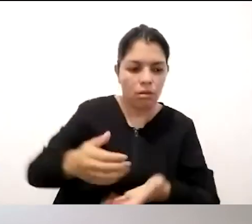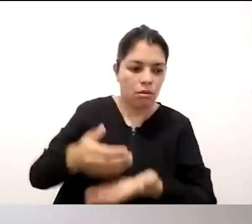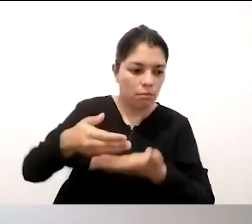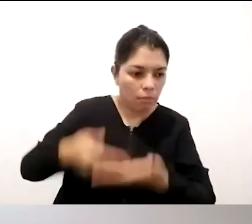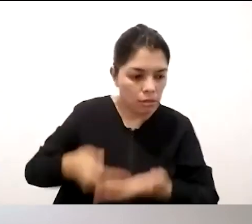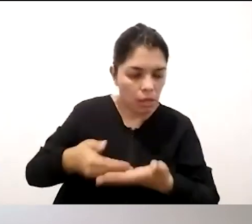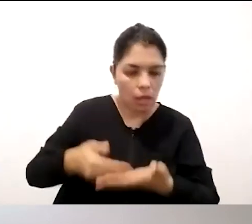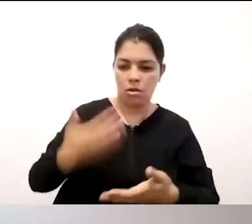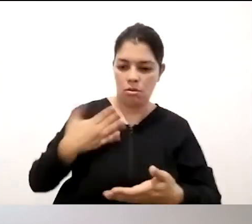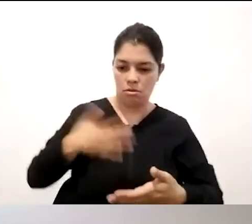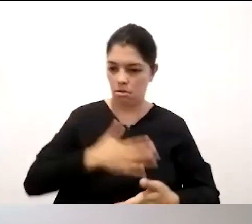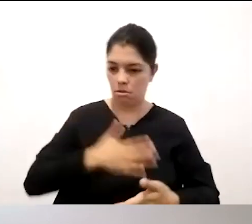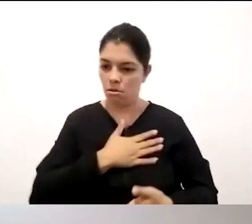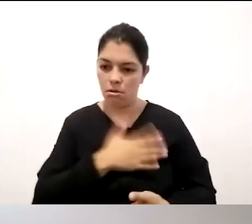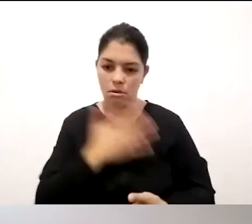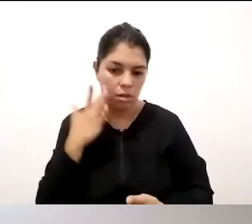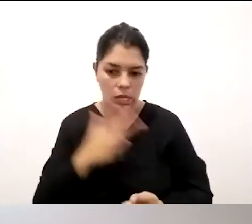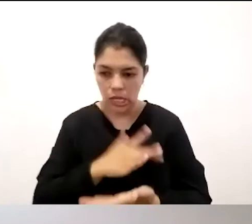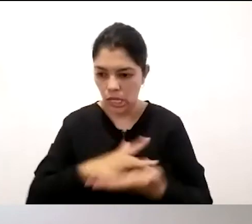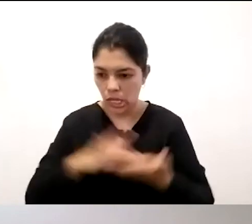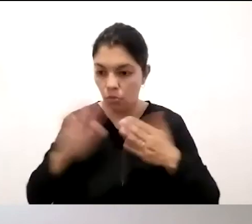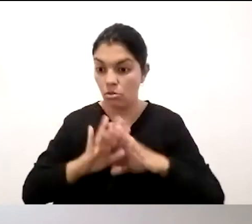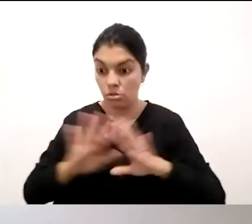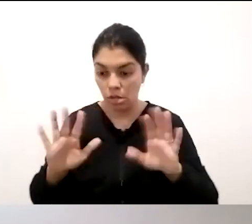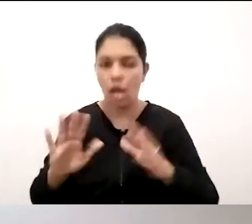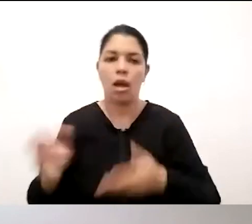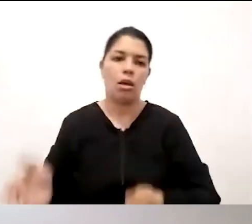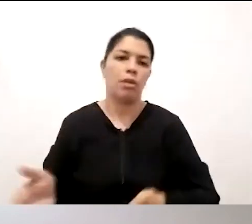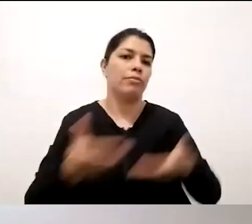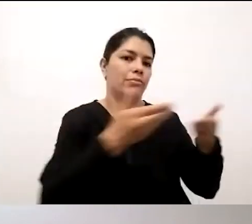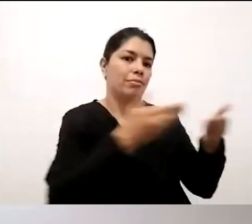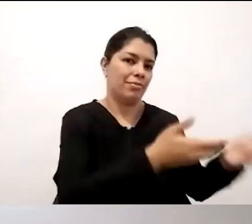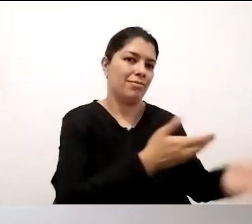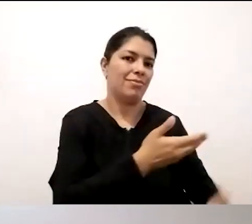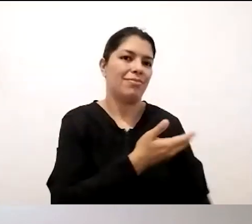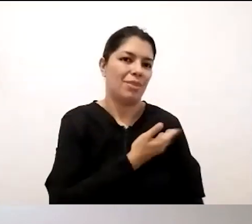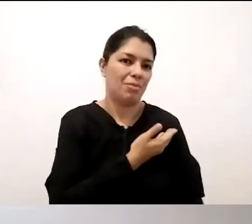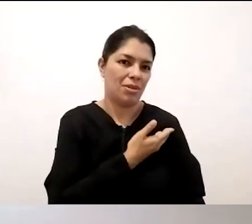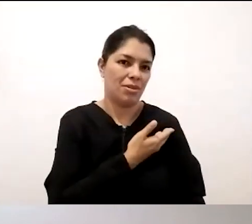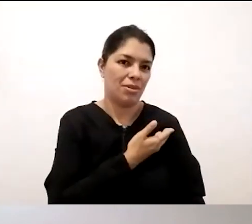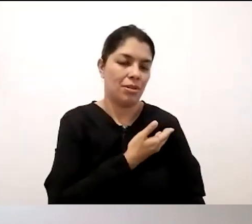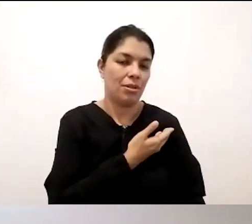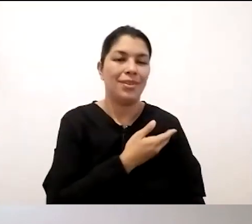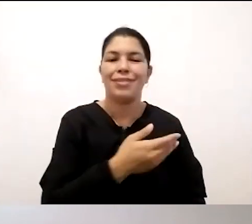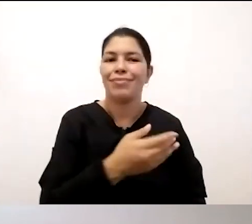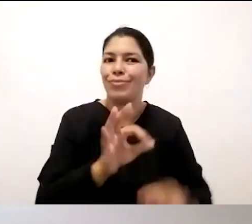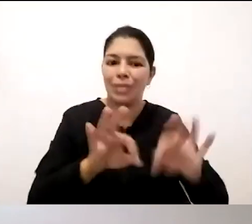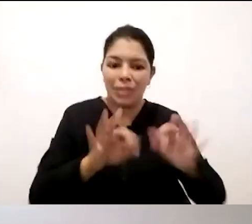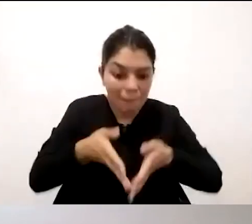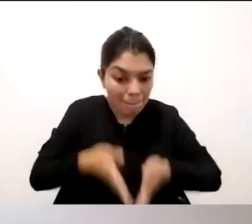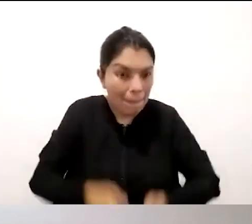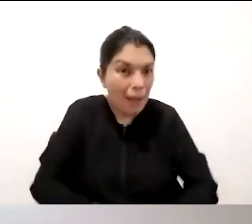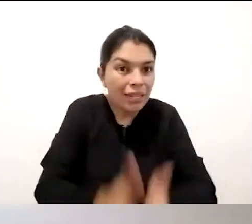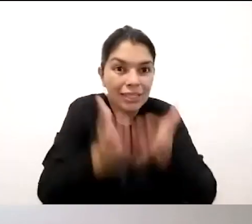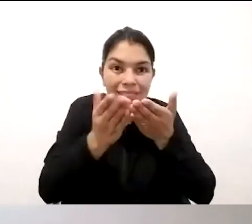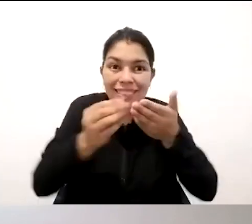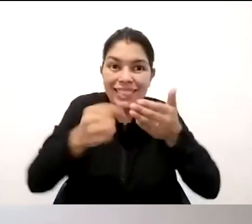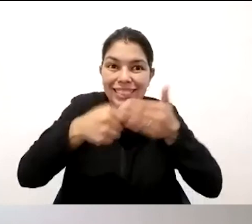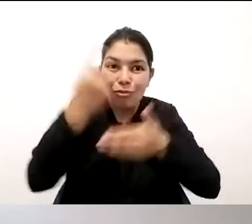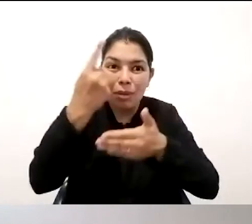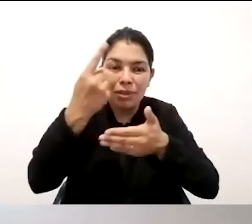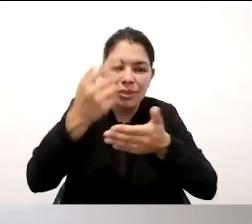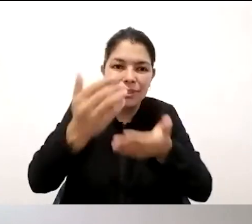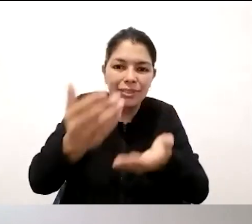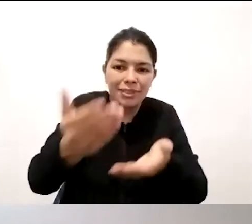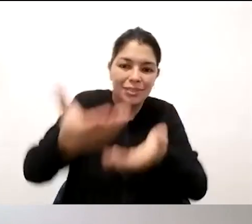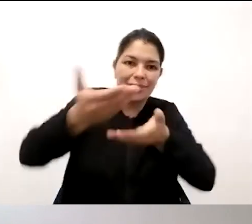sí entregárselo a la mamá, omitiendo que ese primer contacto pues es muy importante. Otra de las prácticas más